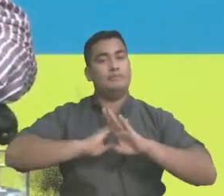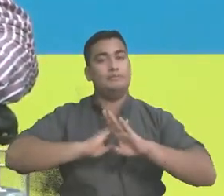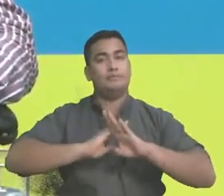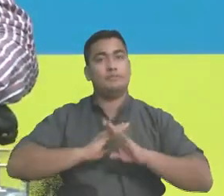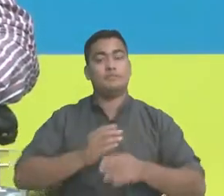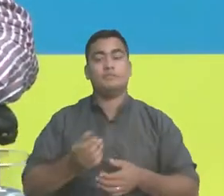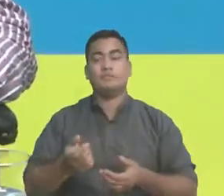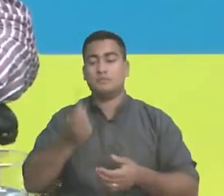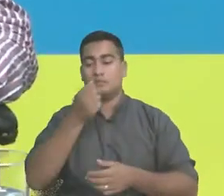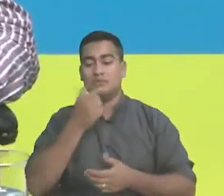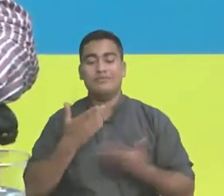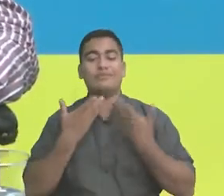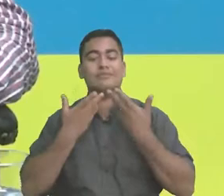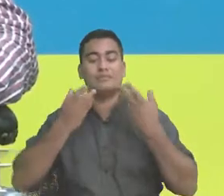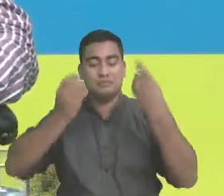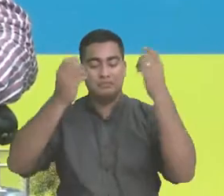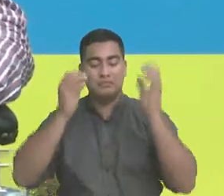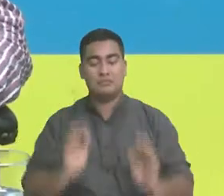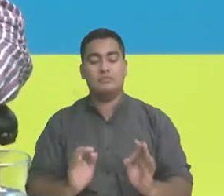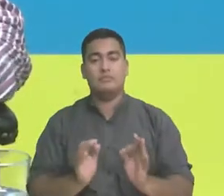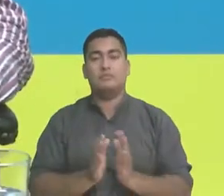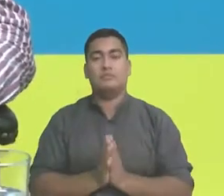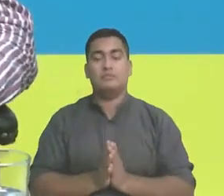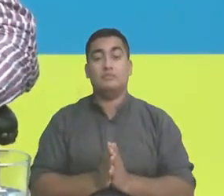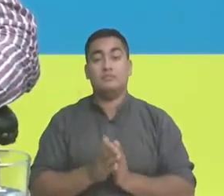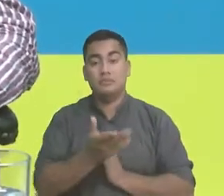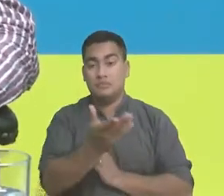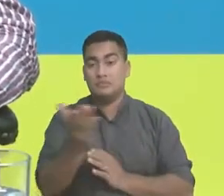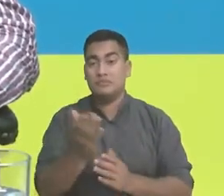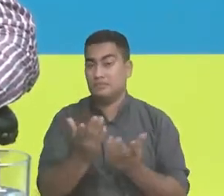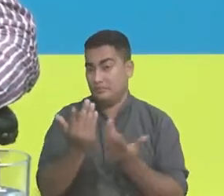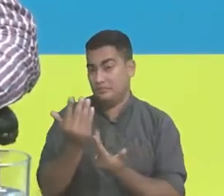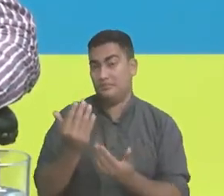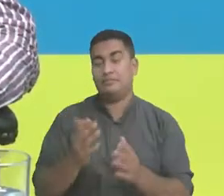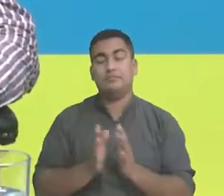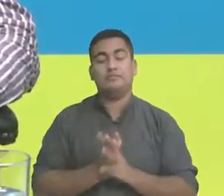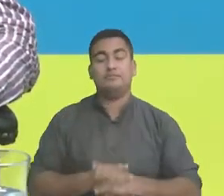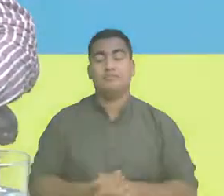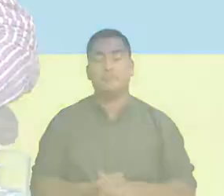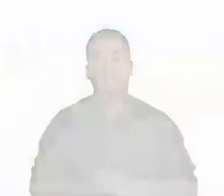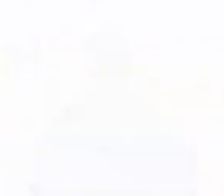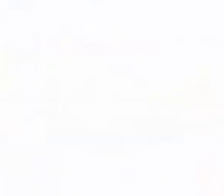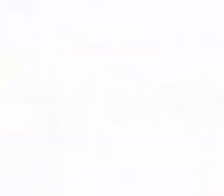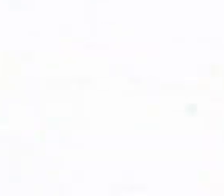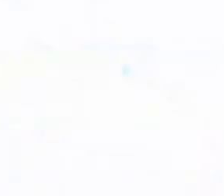el tratamiento o la curación de estas enfermedades. Usted no le cambie de canal, que ya regresamos.